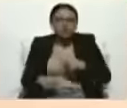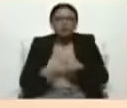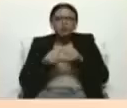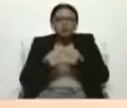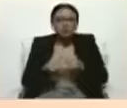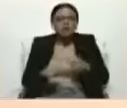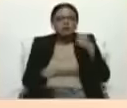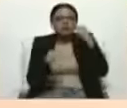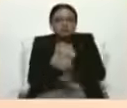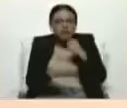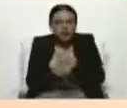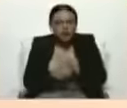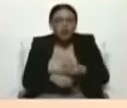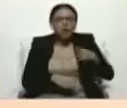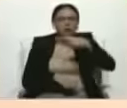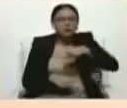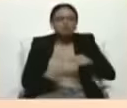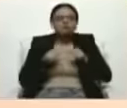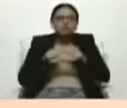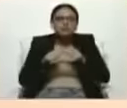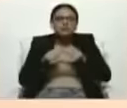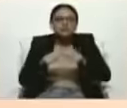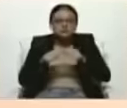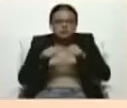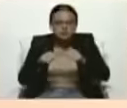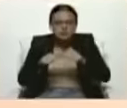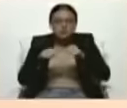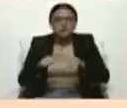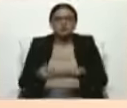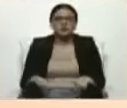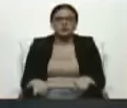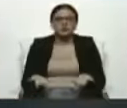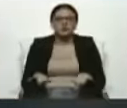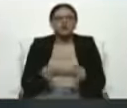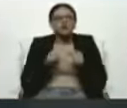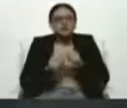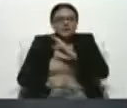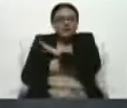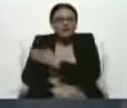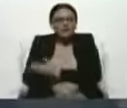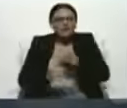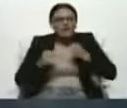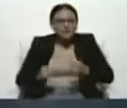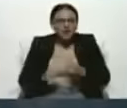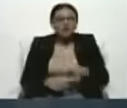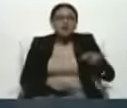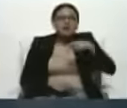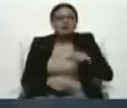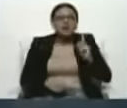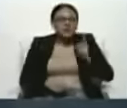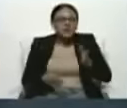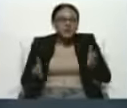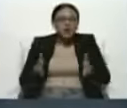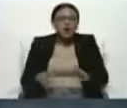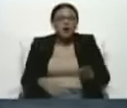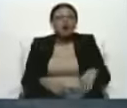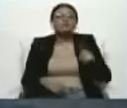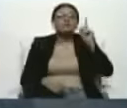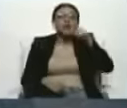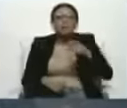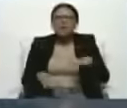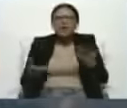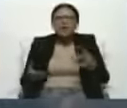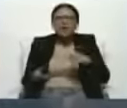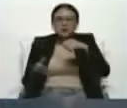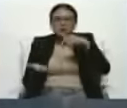por seguir creciendo, organizándonos. Que seamos una fuerza en Chacao. Y ahí tiene que estar la estructura